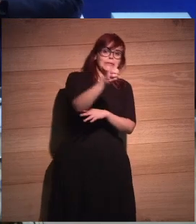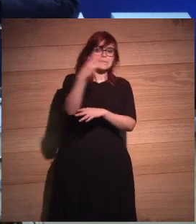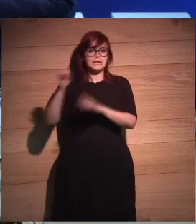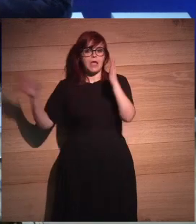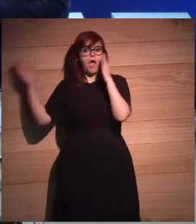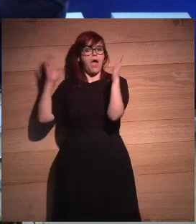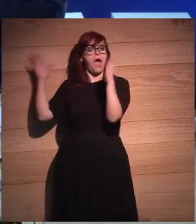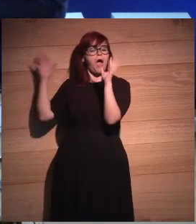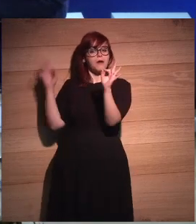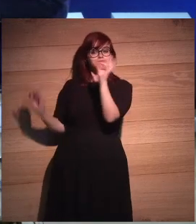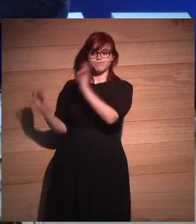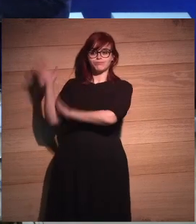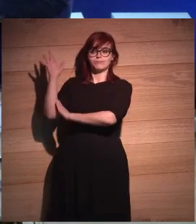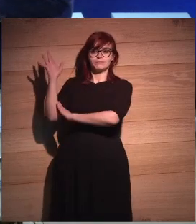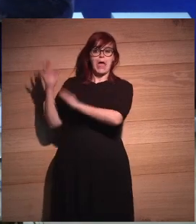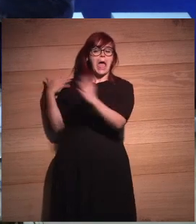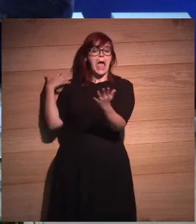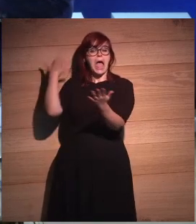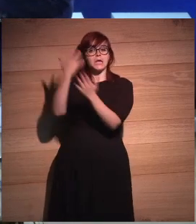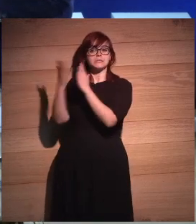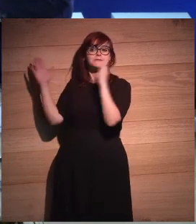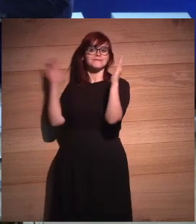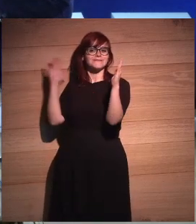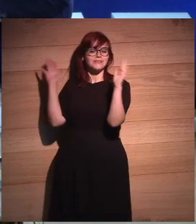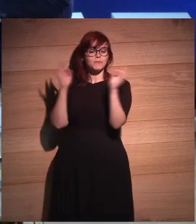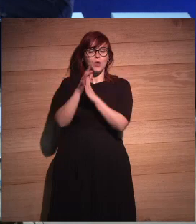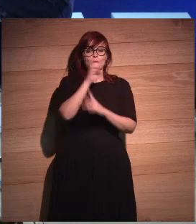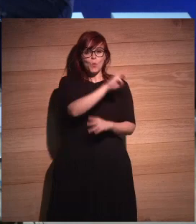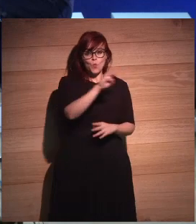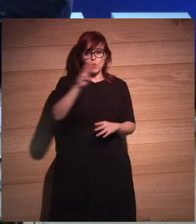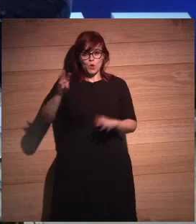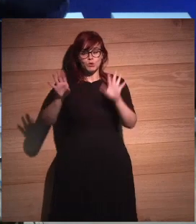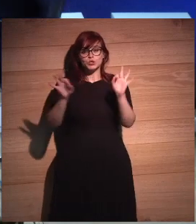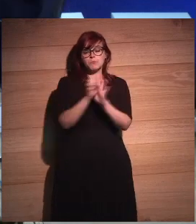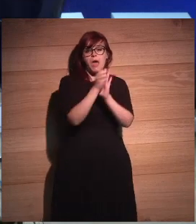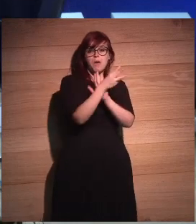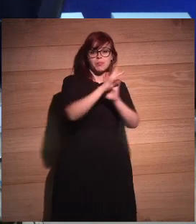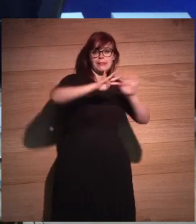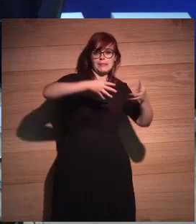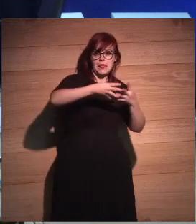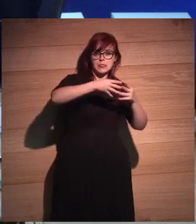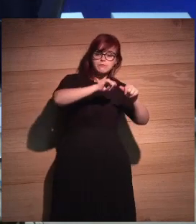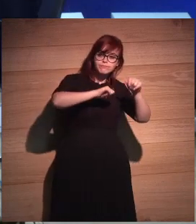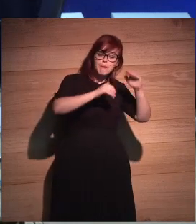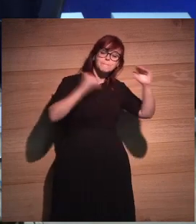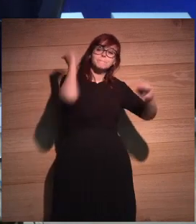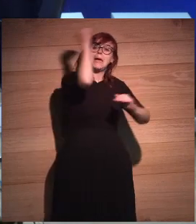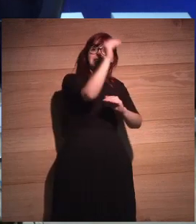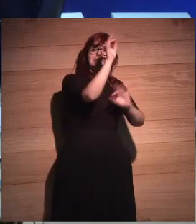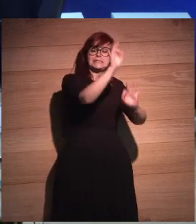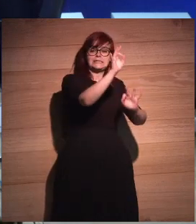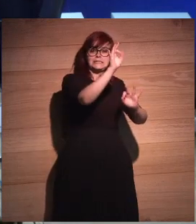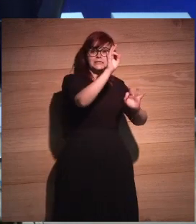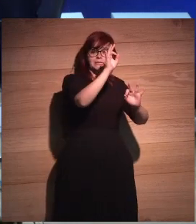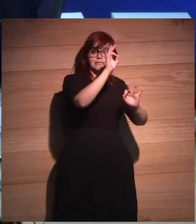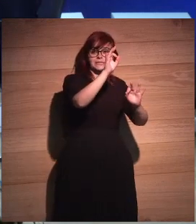años, ¿no? Es decir, por encima de la World Wide Web, que es una aplicación de Internet, y